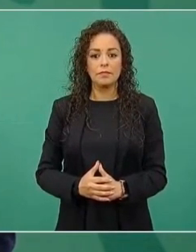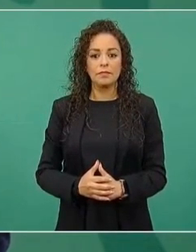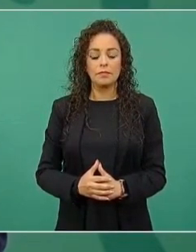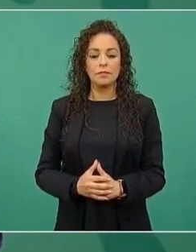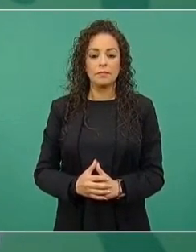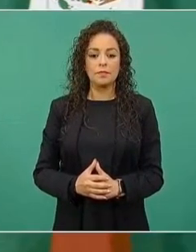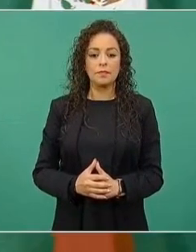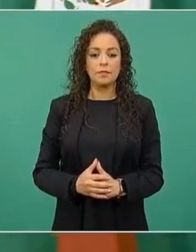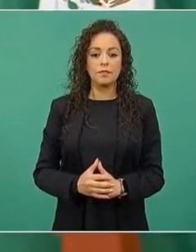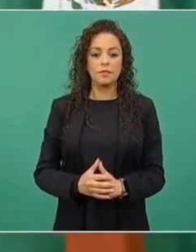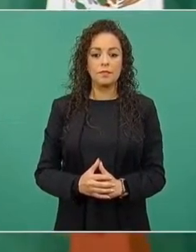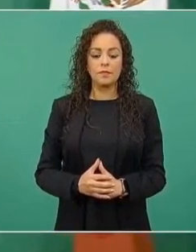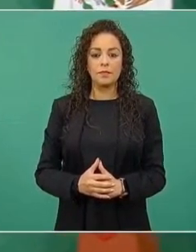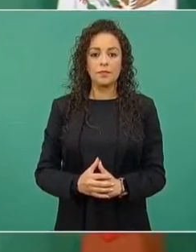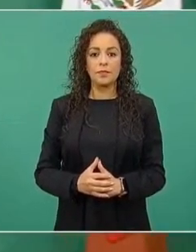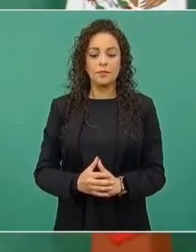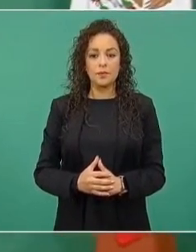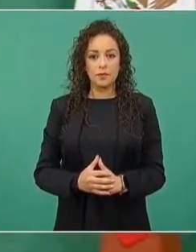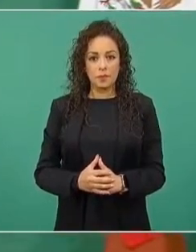se